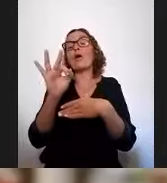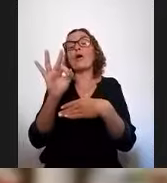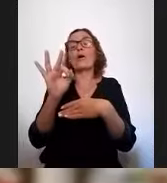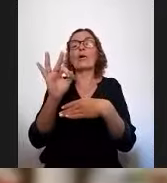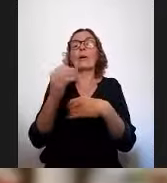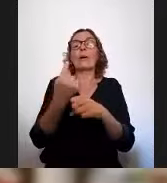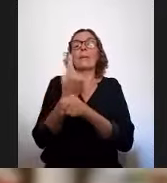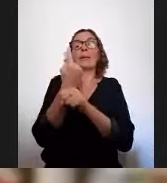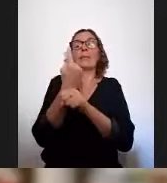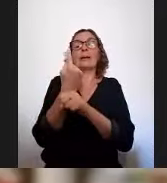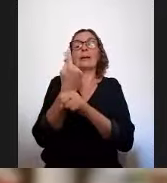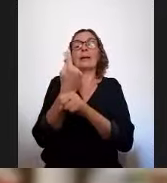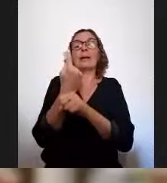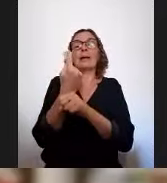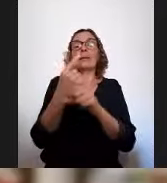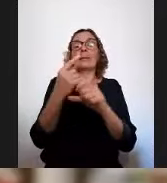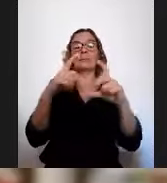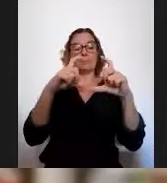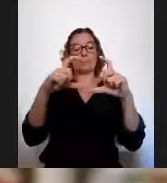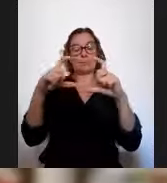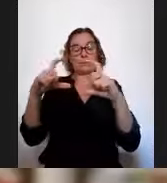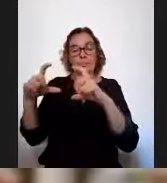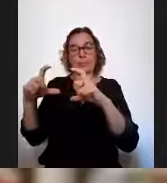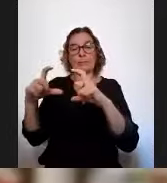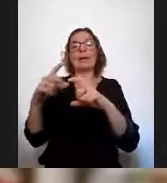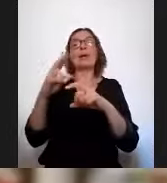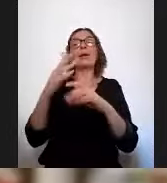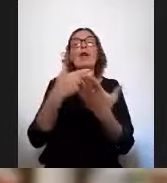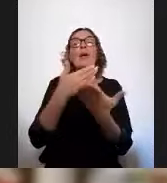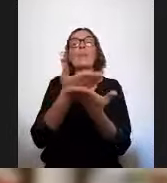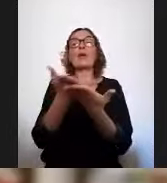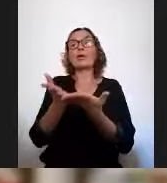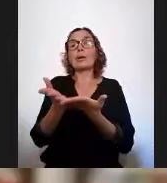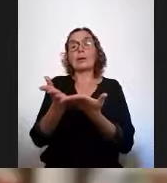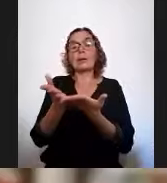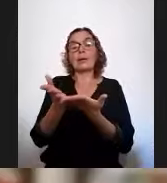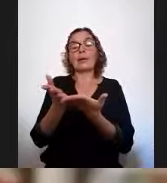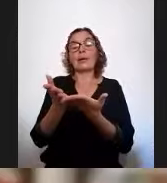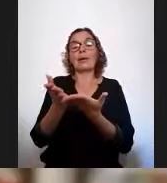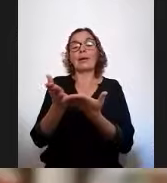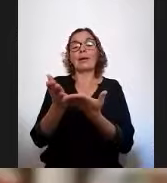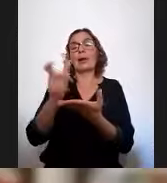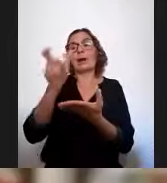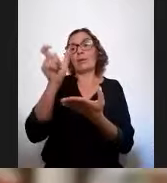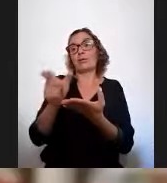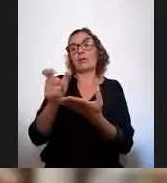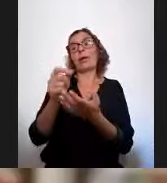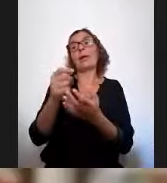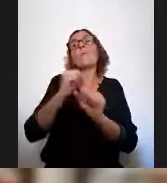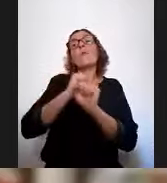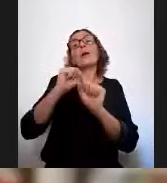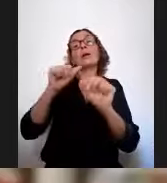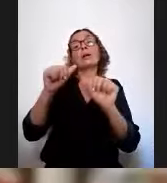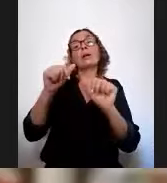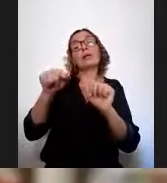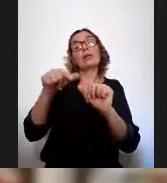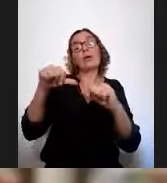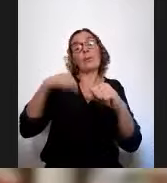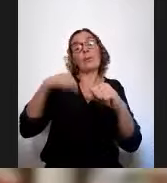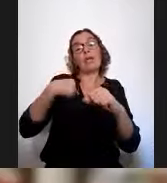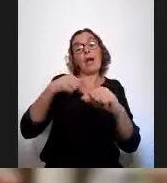las primeras pantallas de mi aplicación que le voy a mostrar a los potenciales usuarios. Entonces, a través de